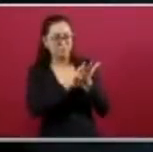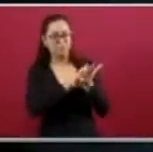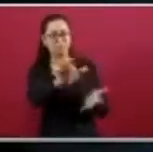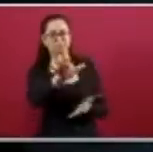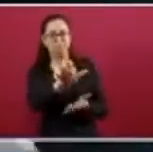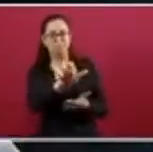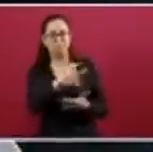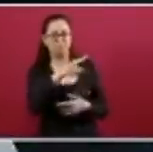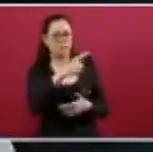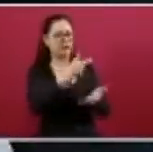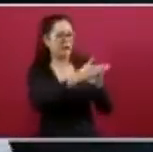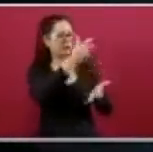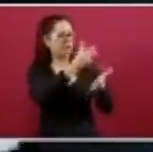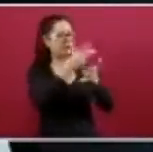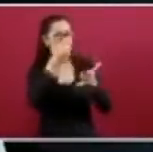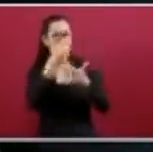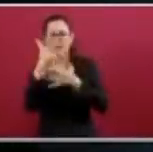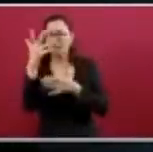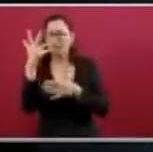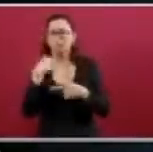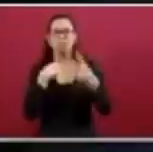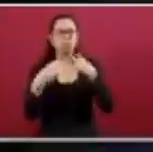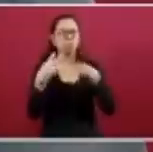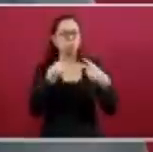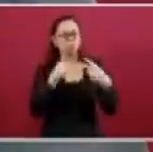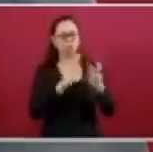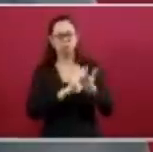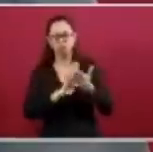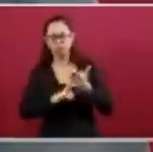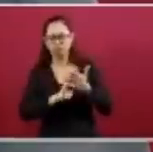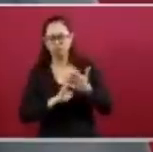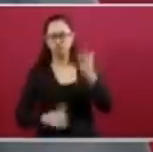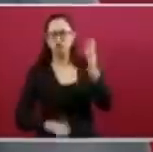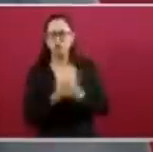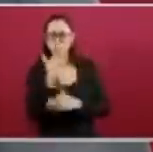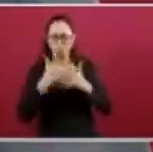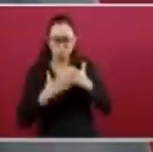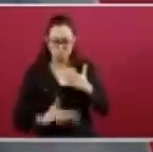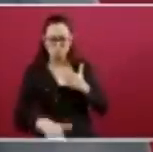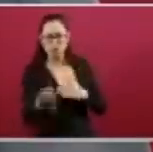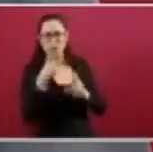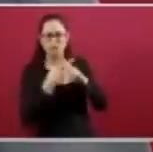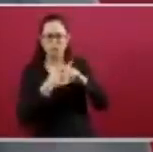con los precios elevados. Ya nos mencionó acerca de que se va a hacer